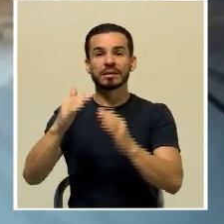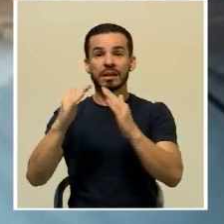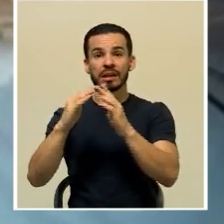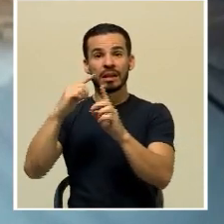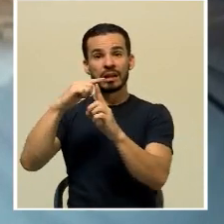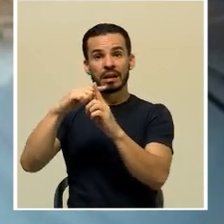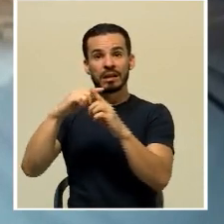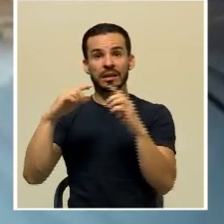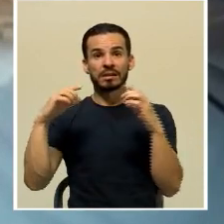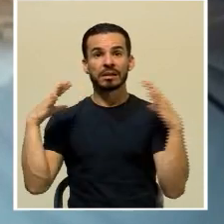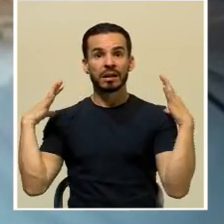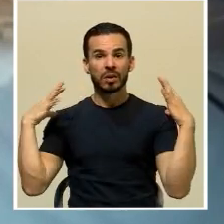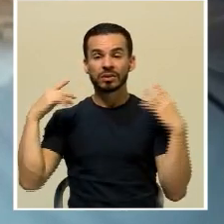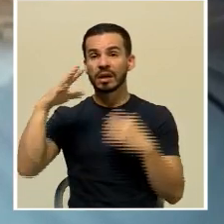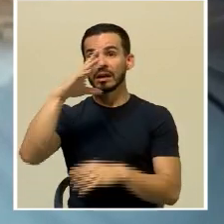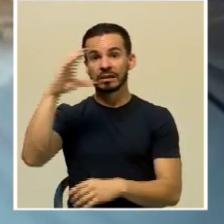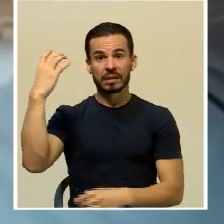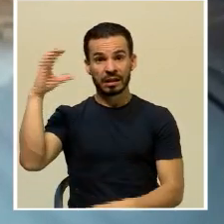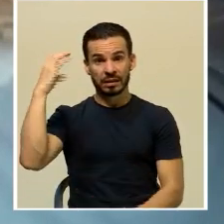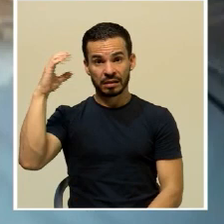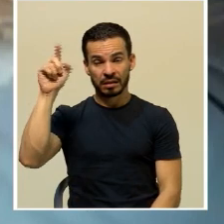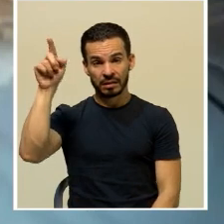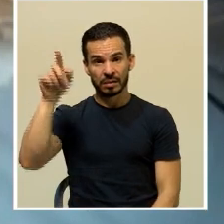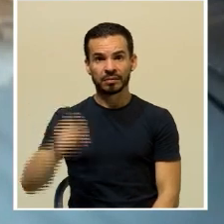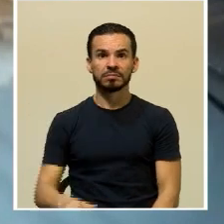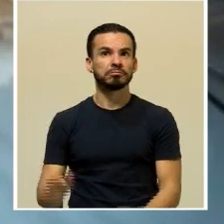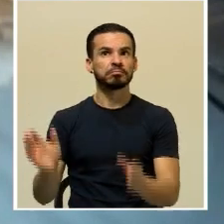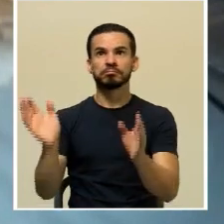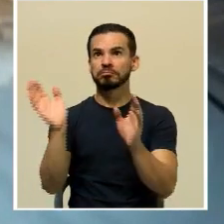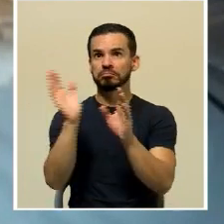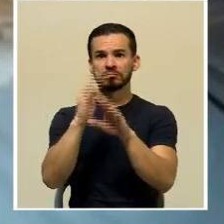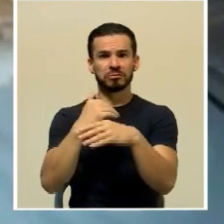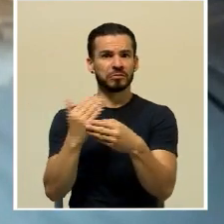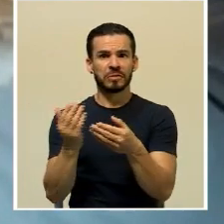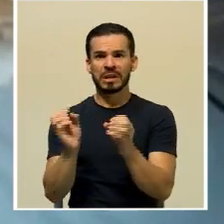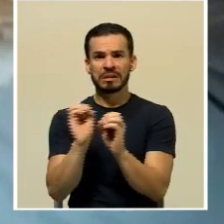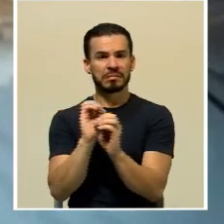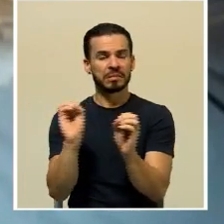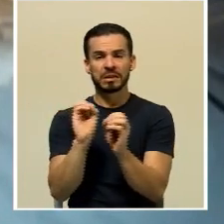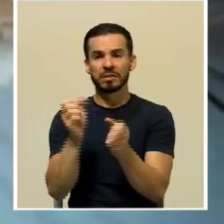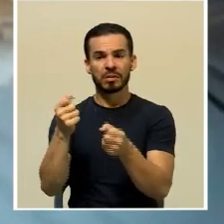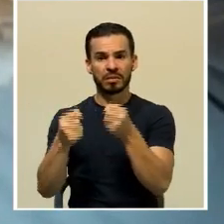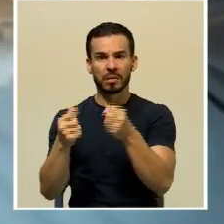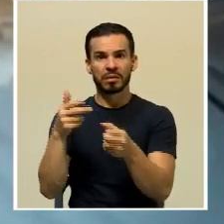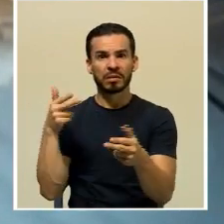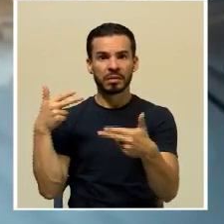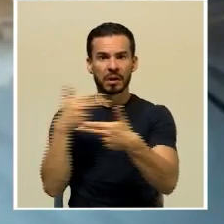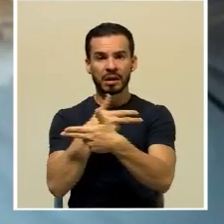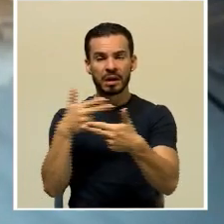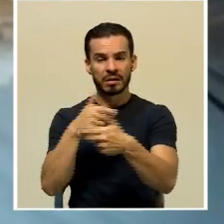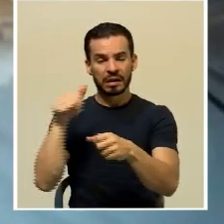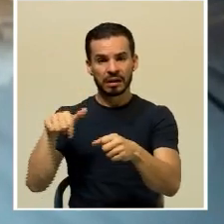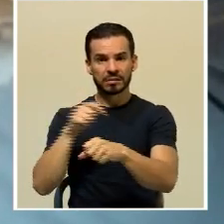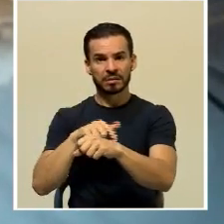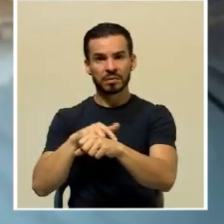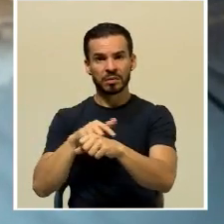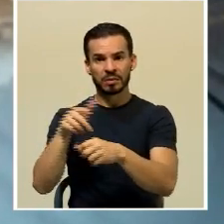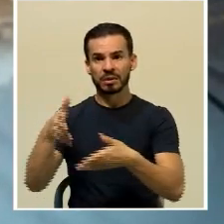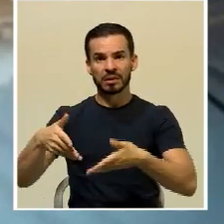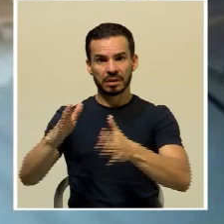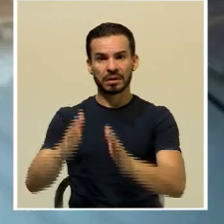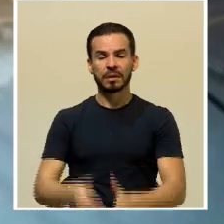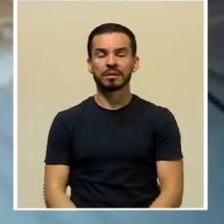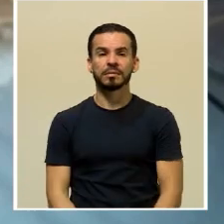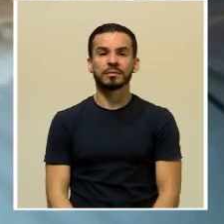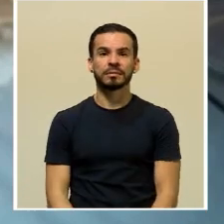Los Ángeles, en Cartago. No hay prácticamente vehículos en este momento por la